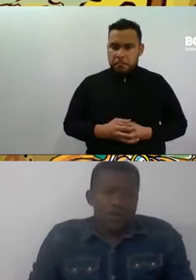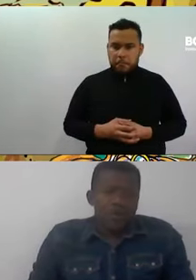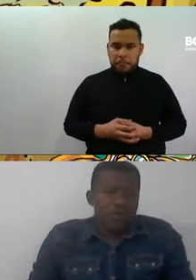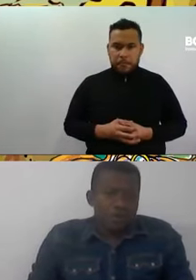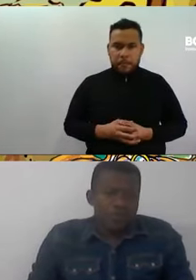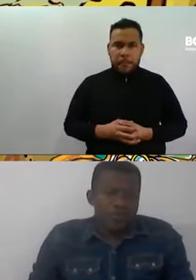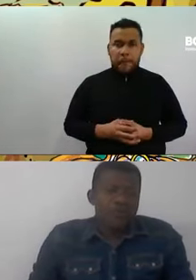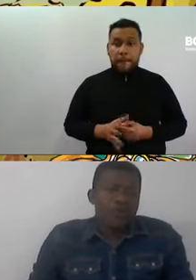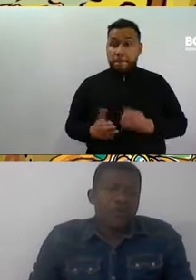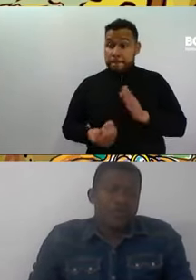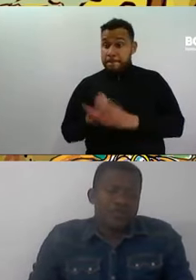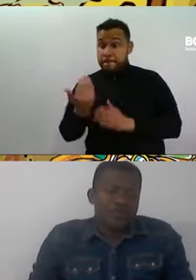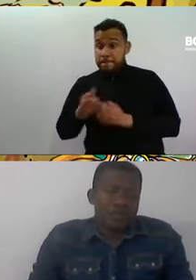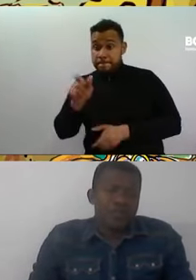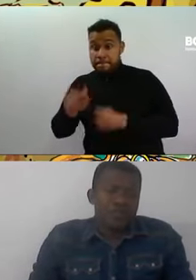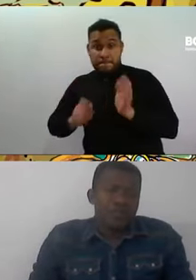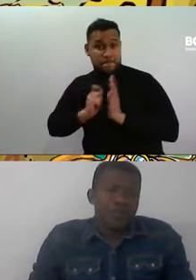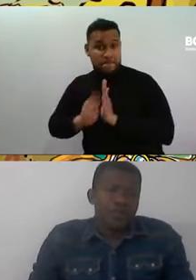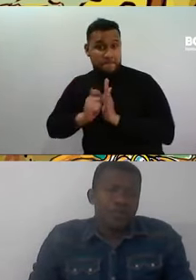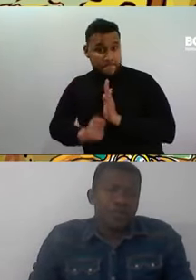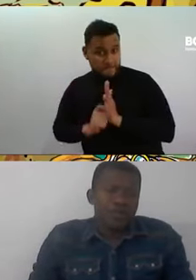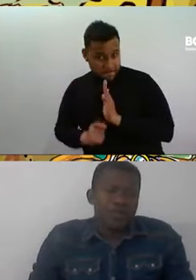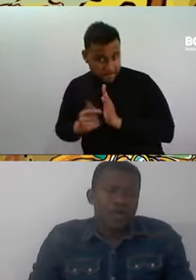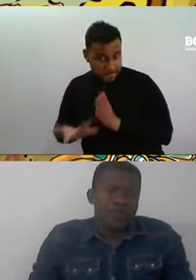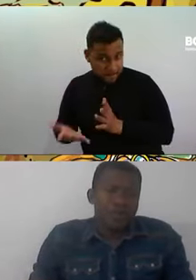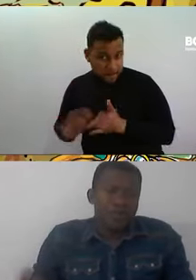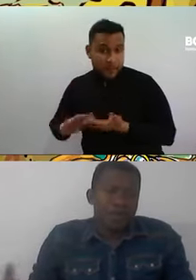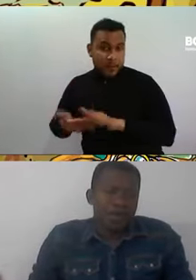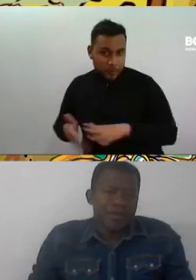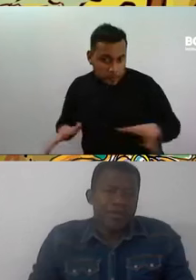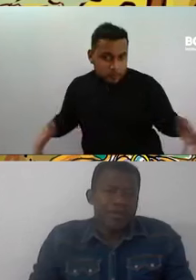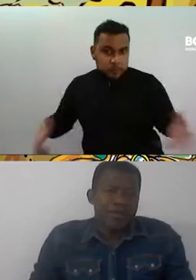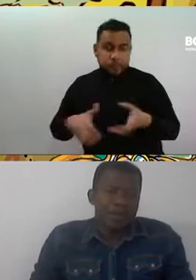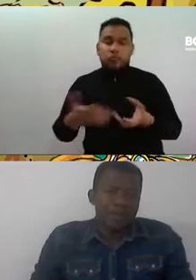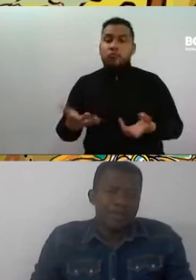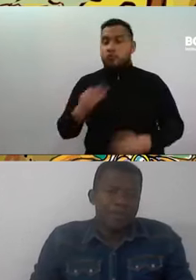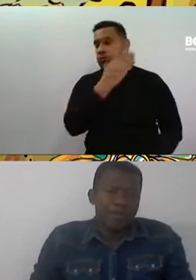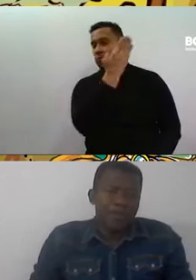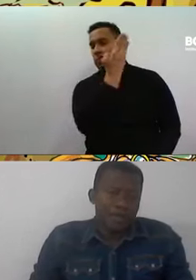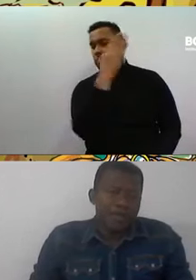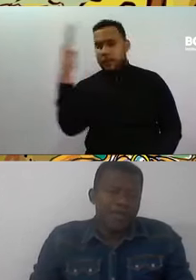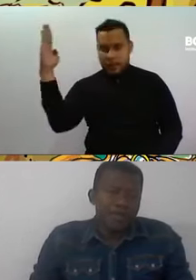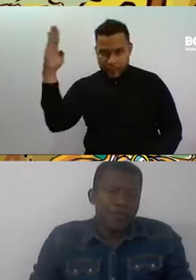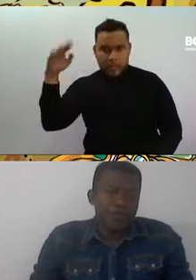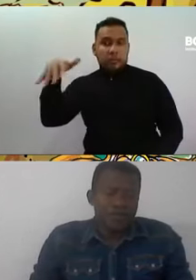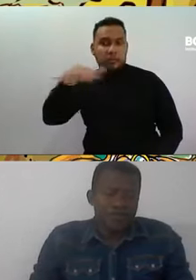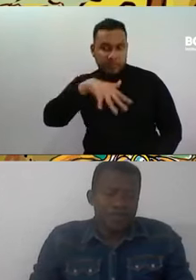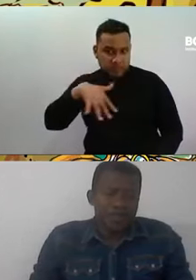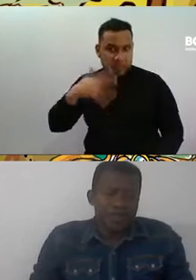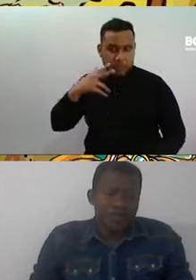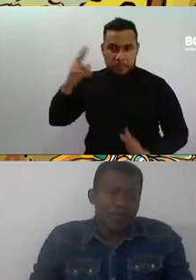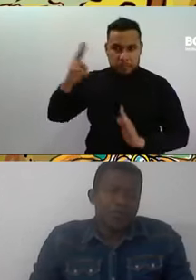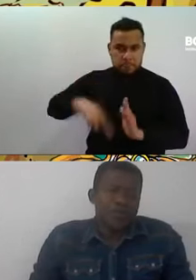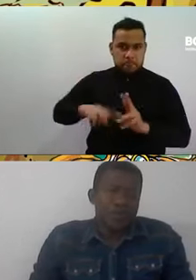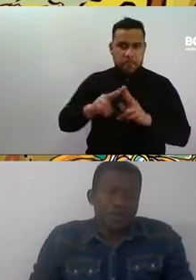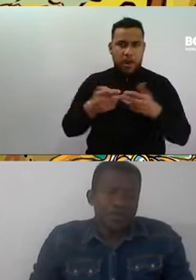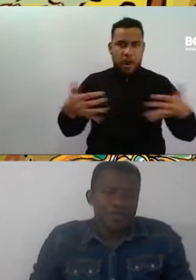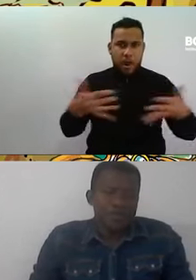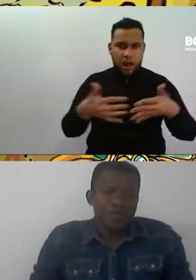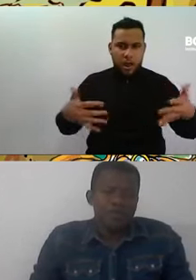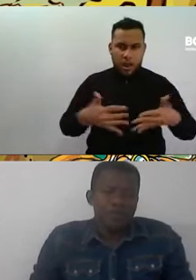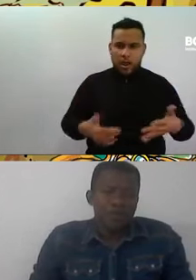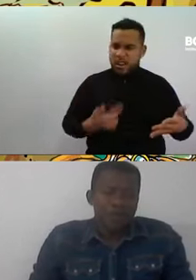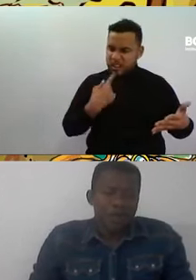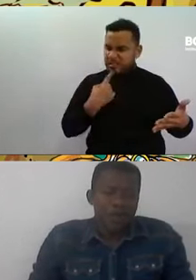los nuevos escritores que se están haciendo en la comunidad y en Barranquilla han leído este texto, lo que quiere